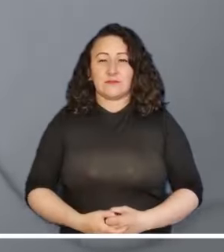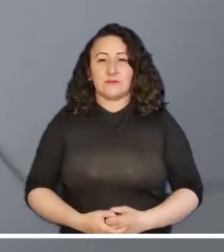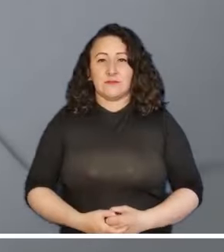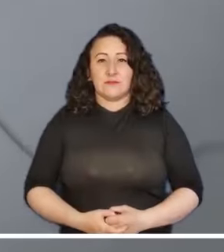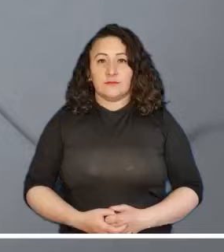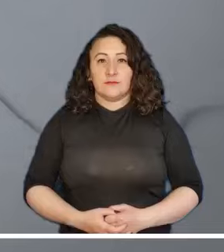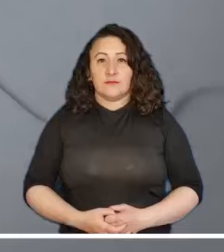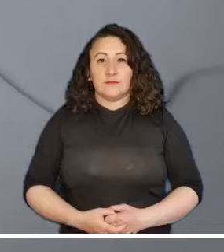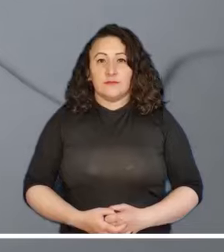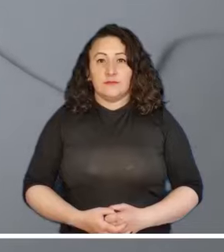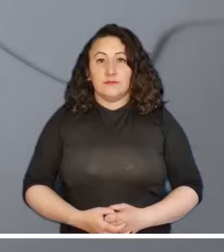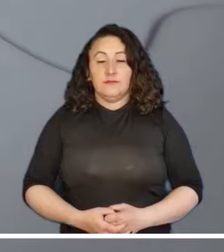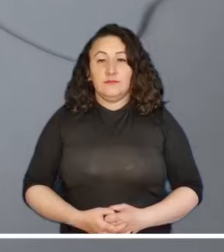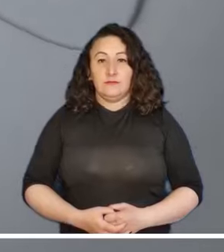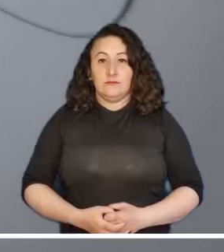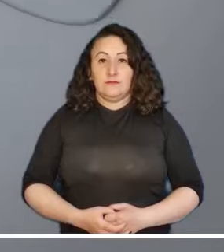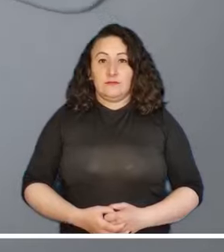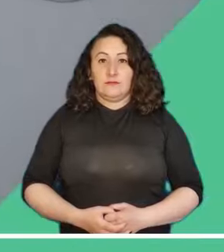día.